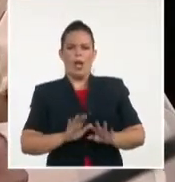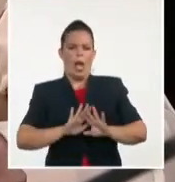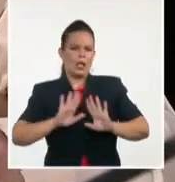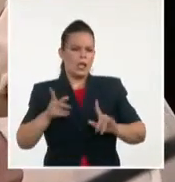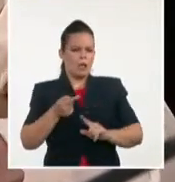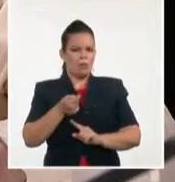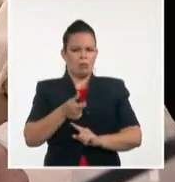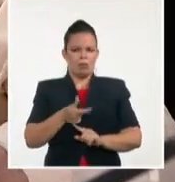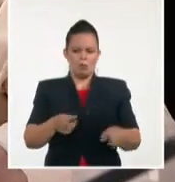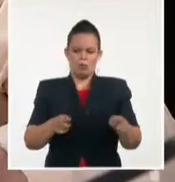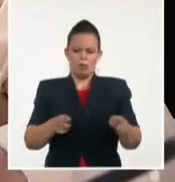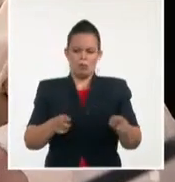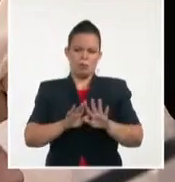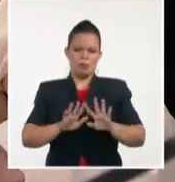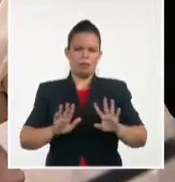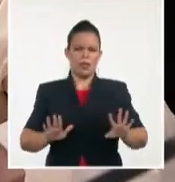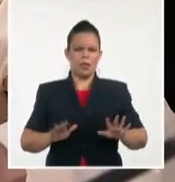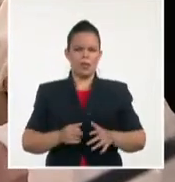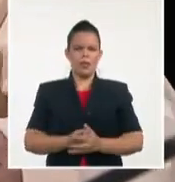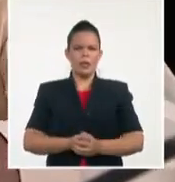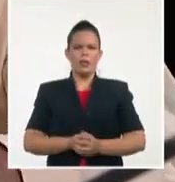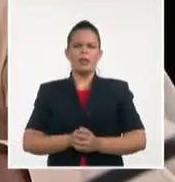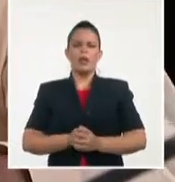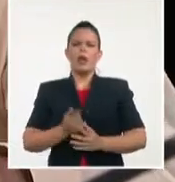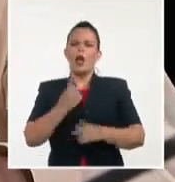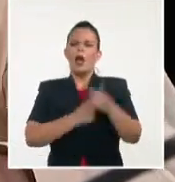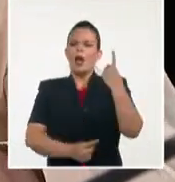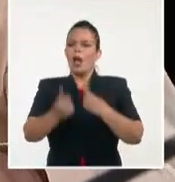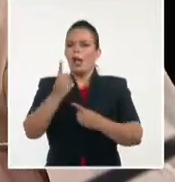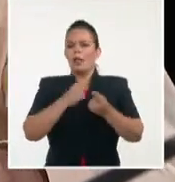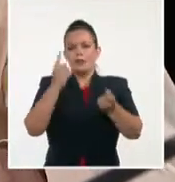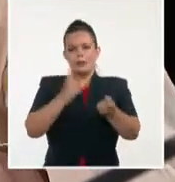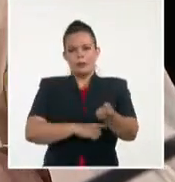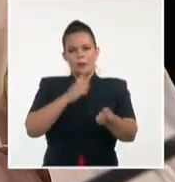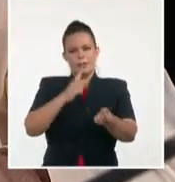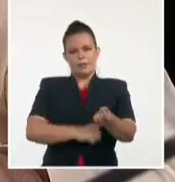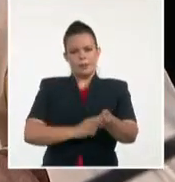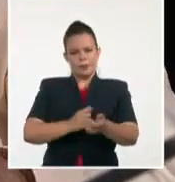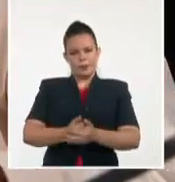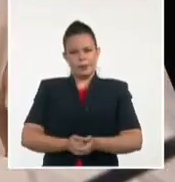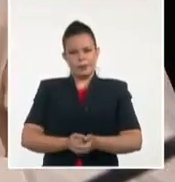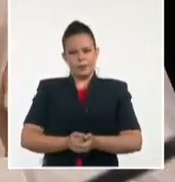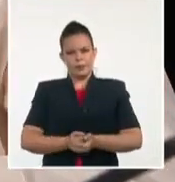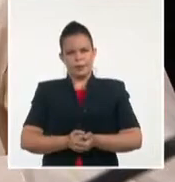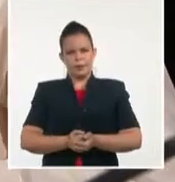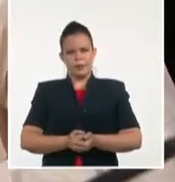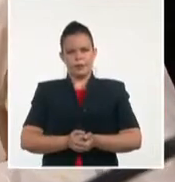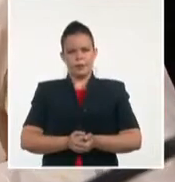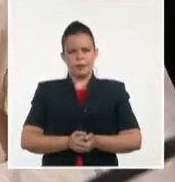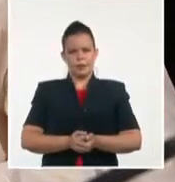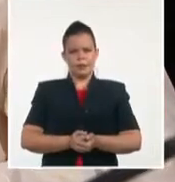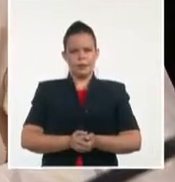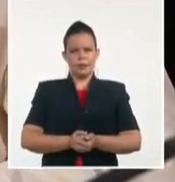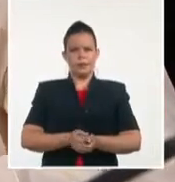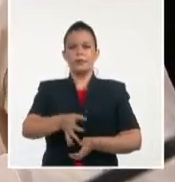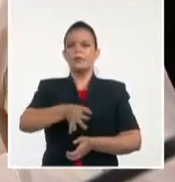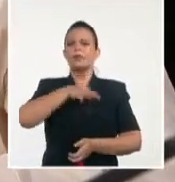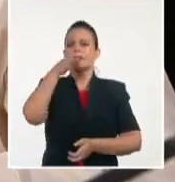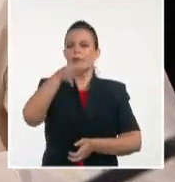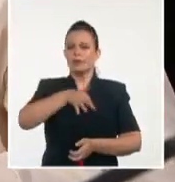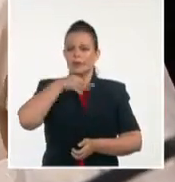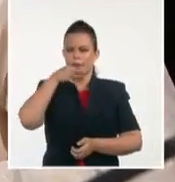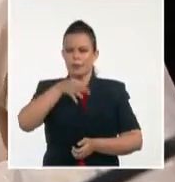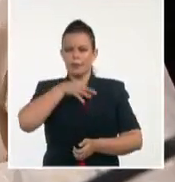referirme, aunque es una cuestión también habitual, pero que en este caso también se ha puesto de manifiesto de manera muy,